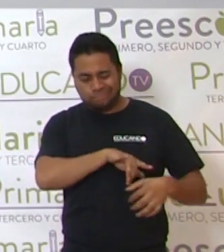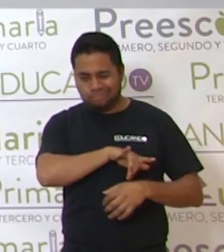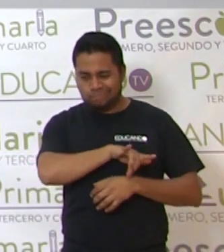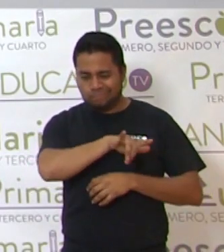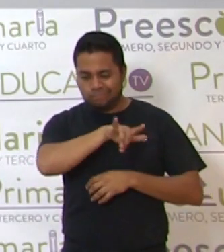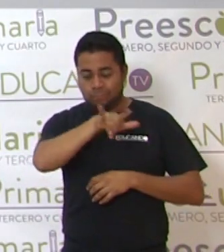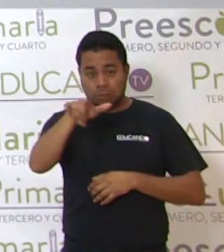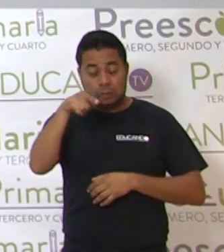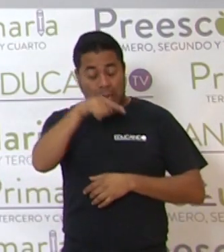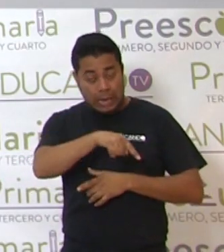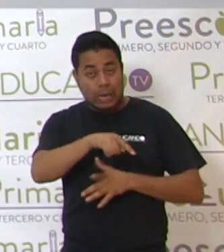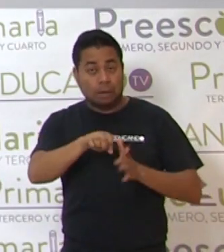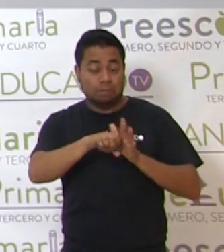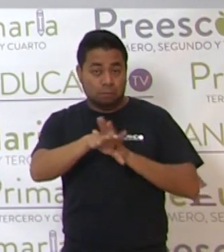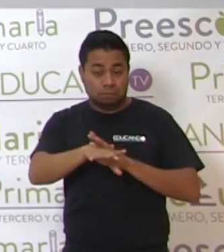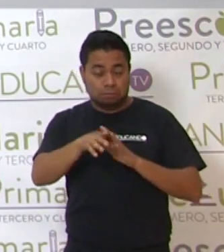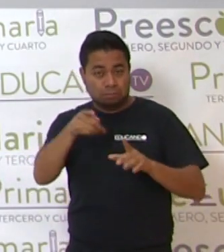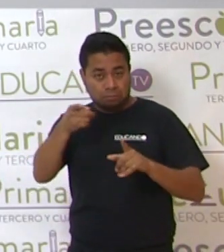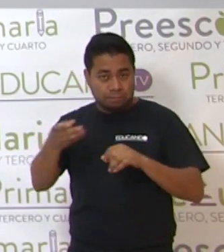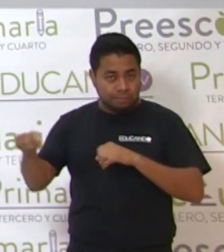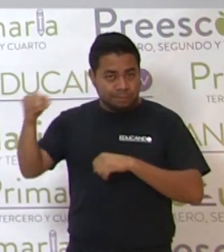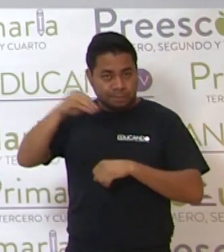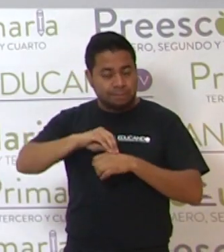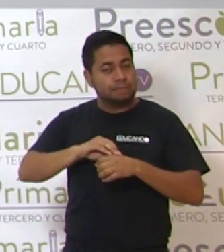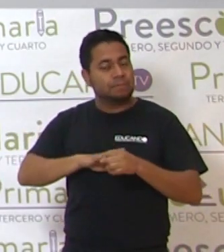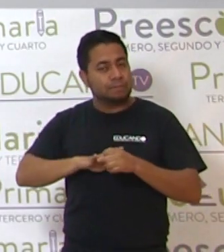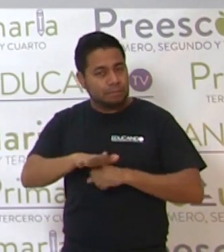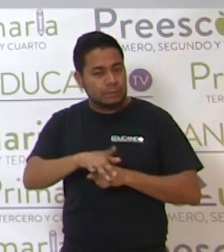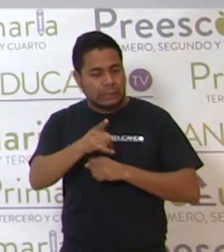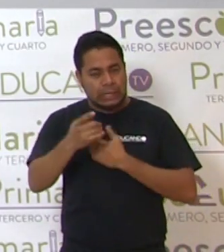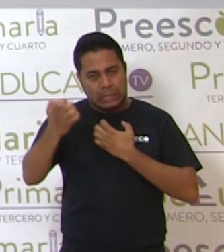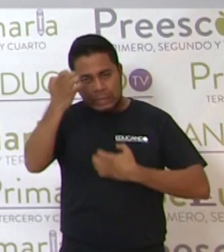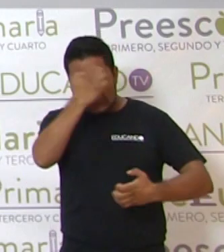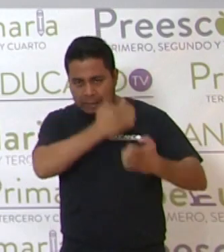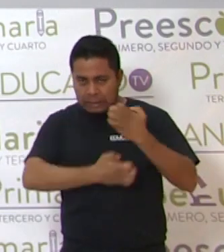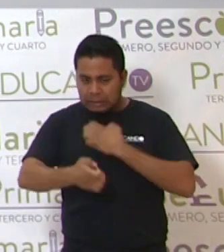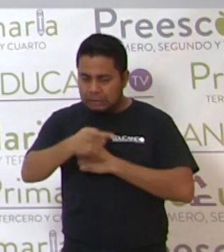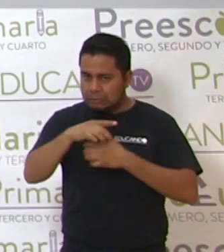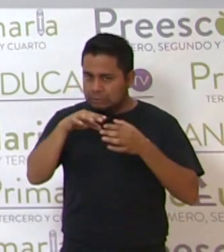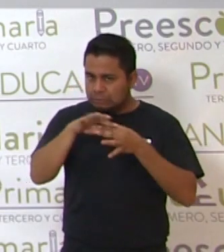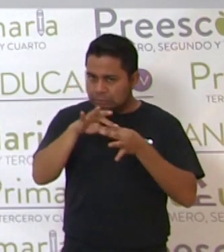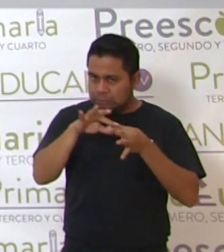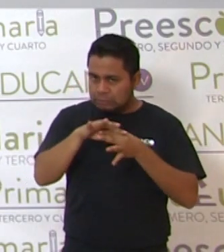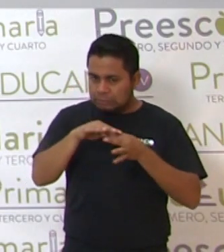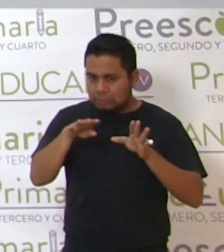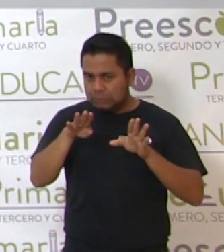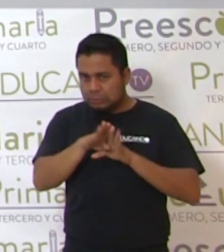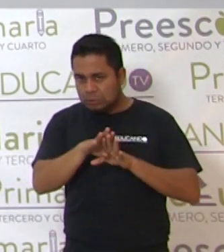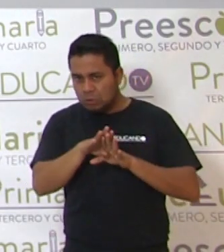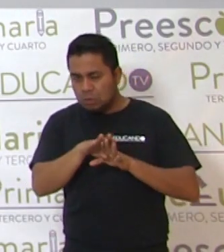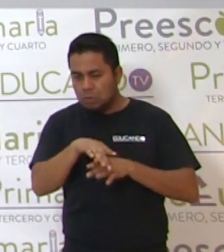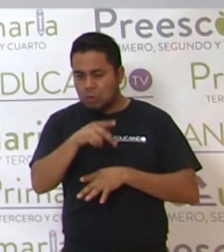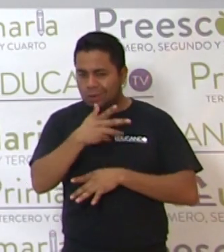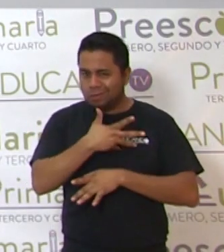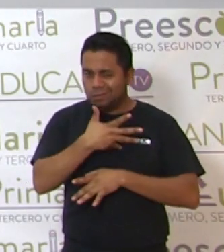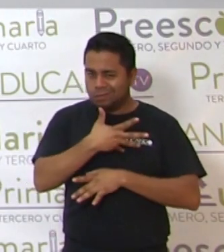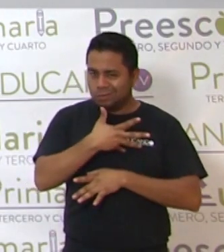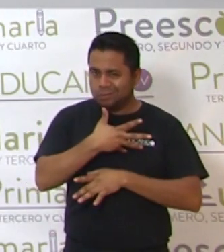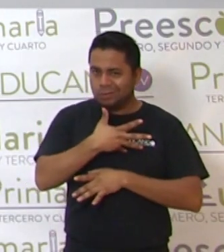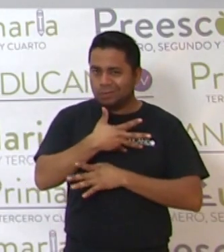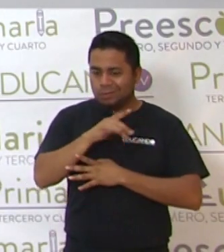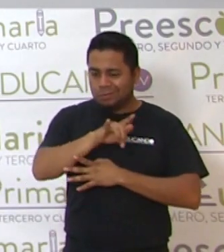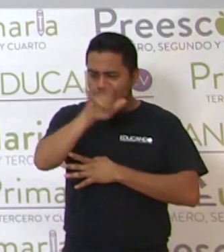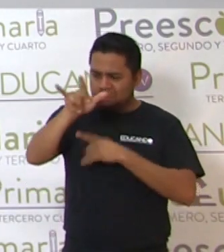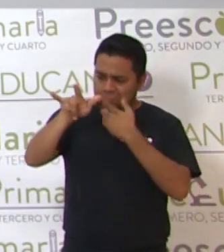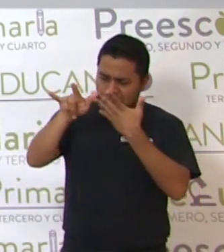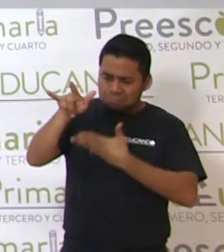aquí vamos a nosotros a especificar o hacer un análisis o a explicar cómo es un avión, ¿de acuerdo? Sí, más o menos tienes